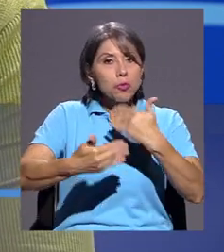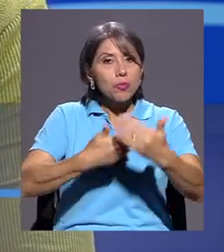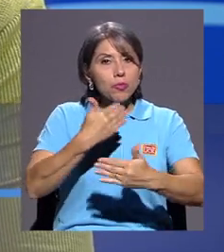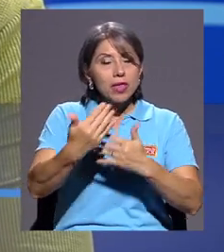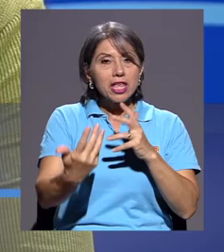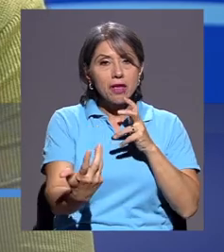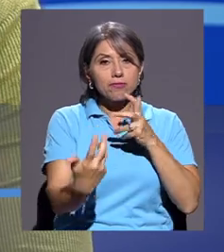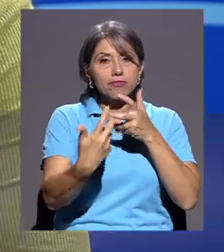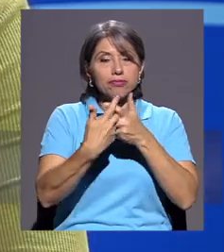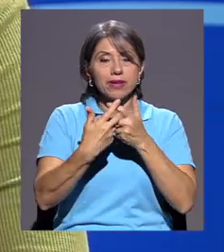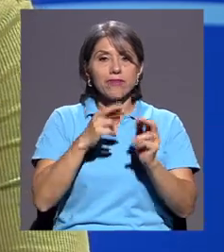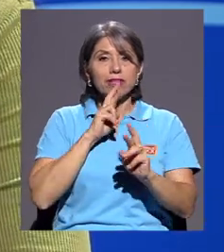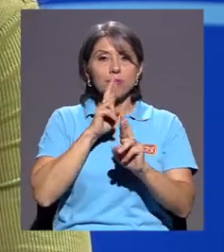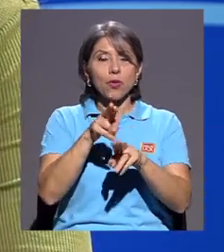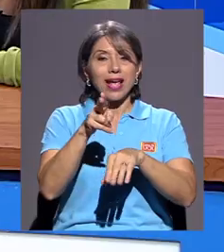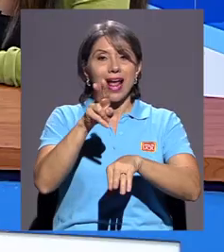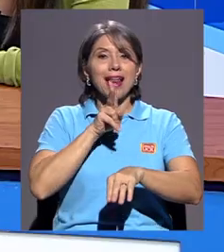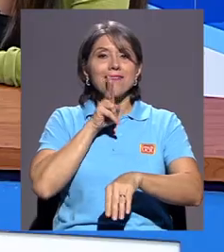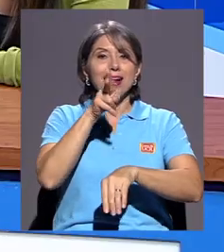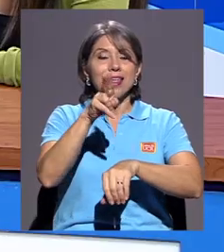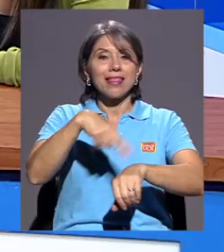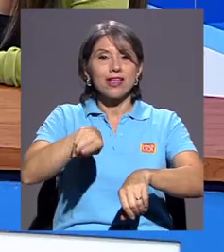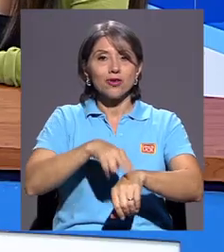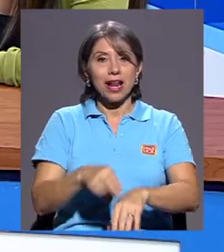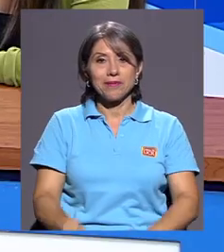y que respondan a la realidad nacional.